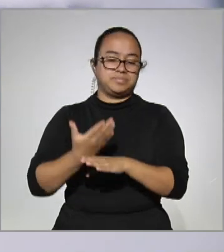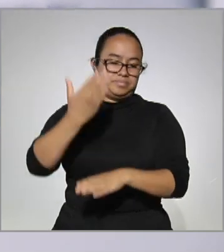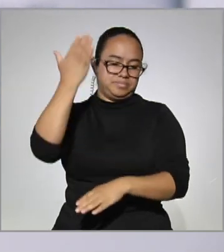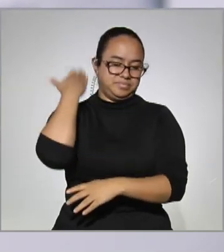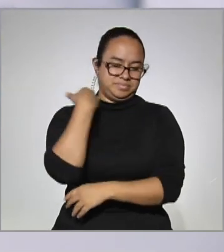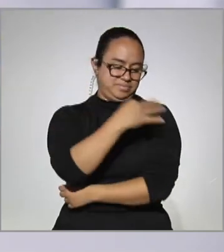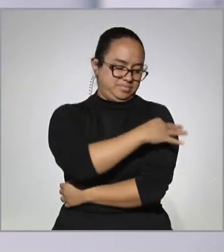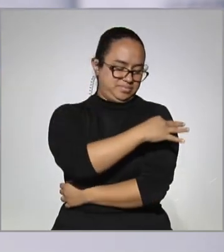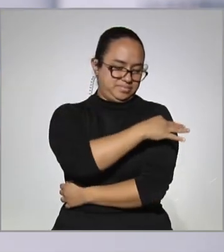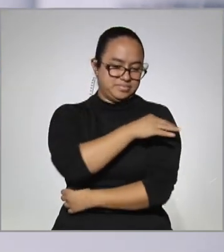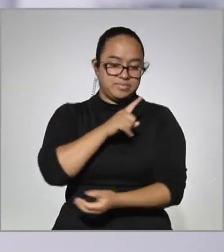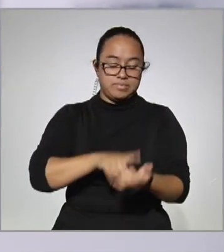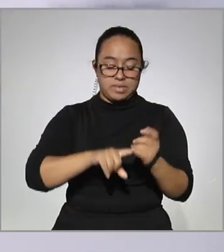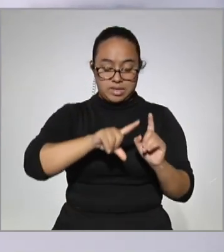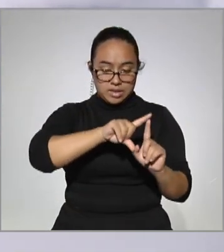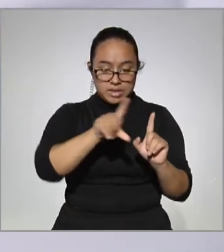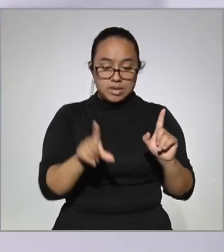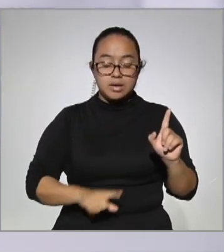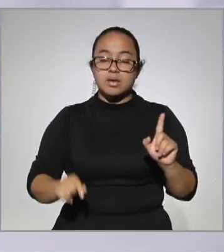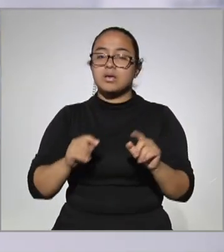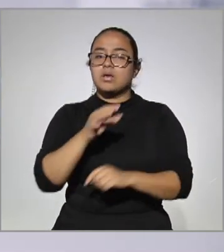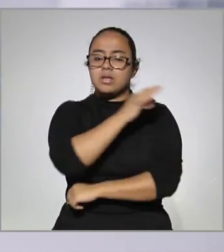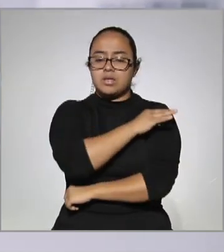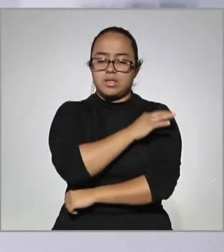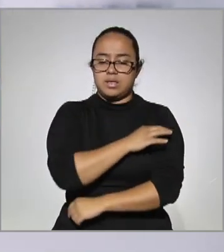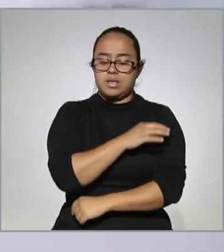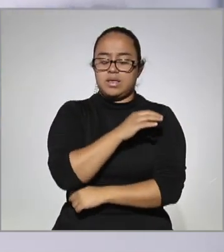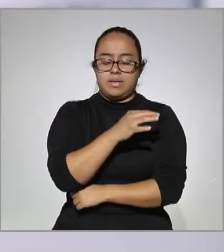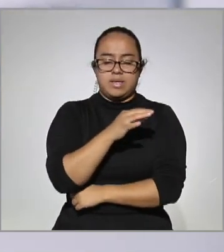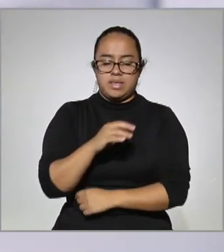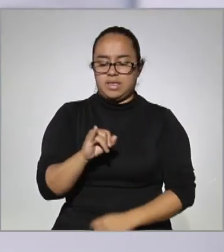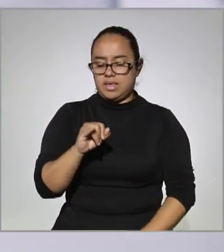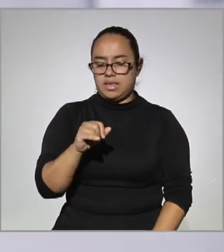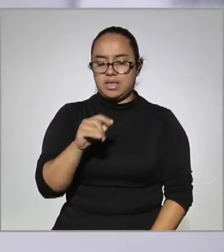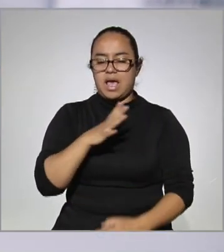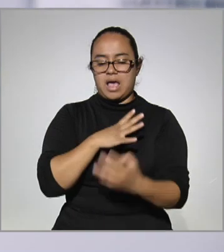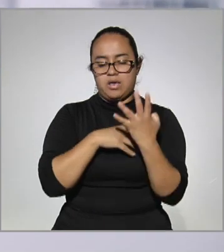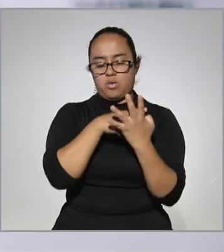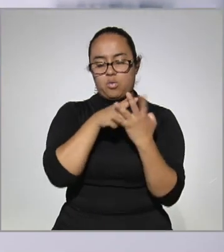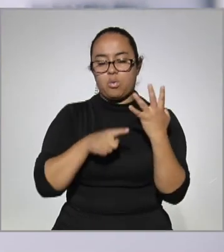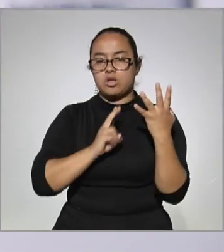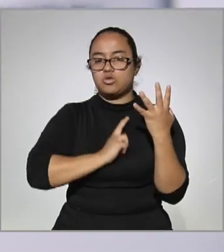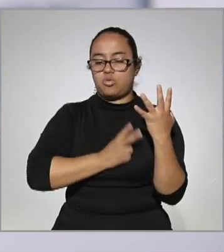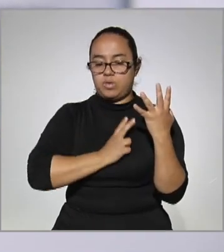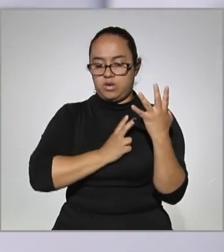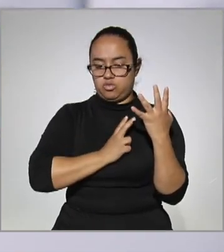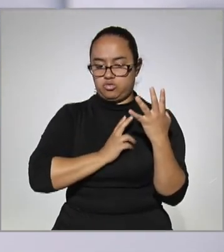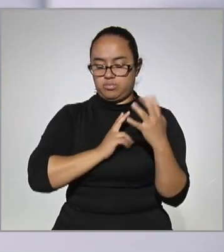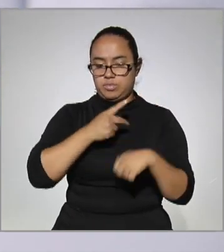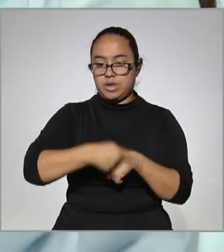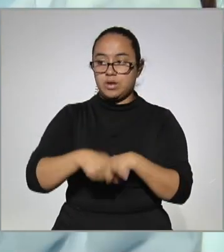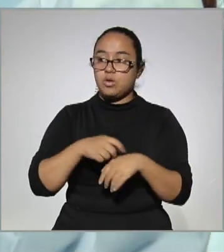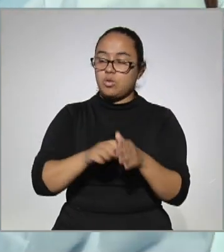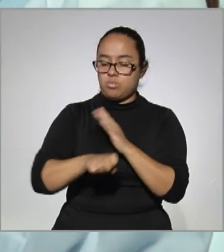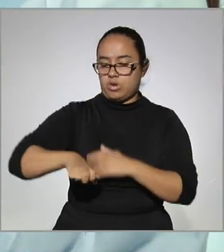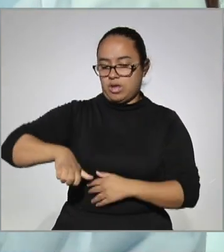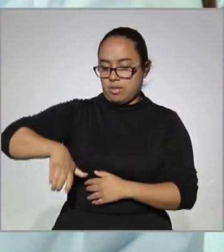hasta hace poco en nuestro país, solamente existía la vacuna tetravalente, que cubre 4 virus de alto riesgo. Hace poco